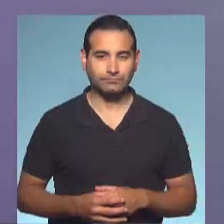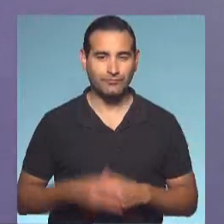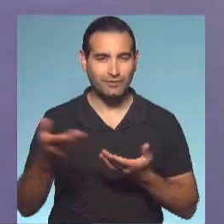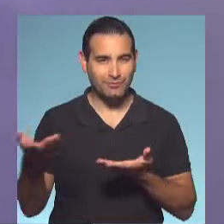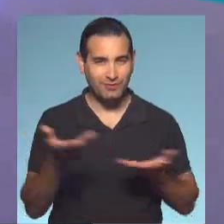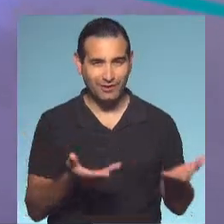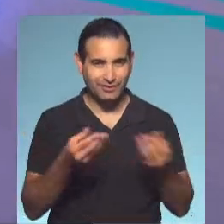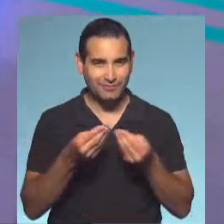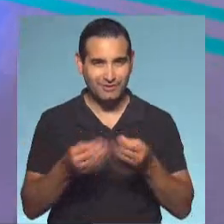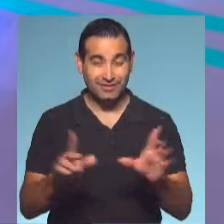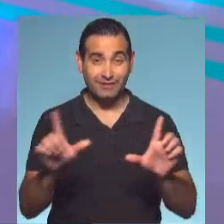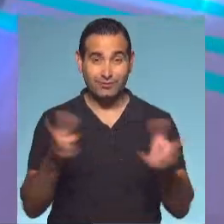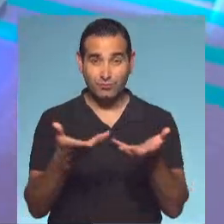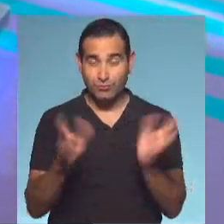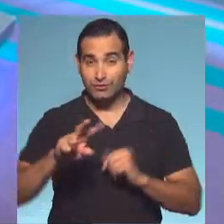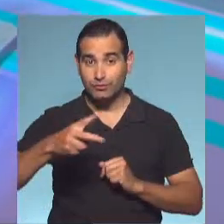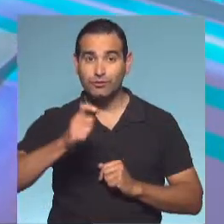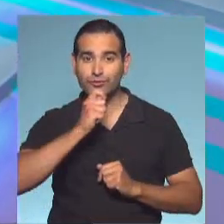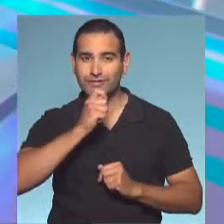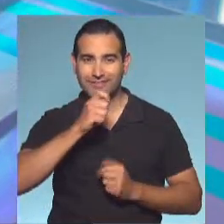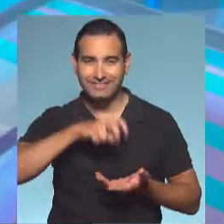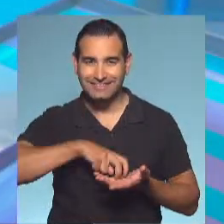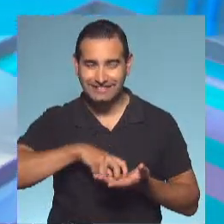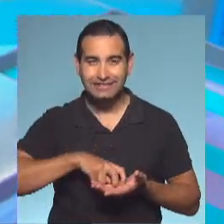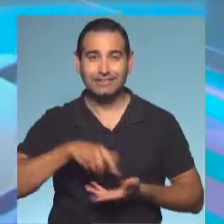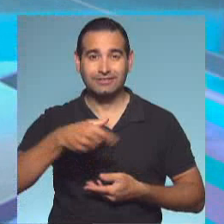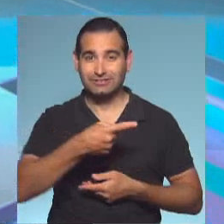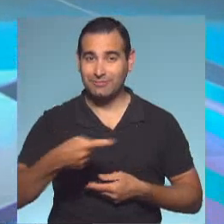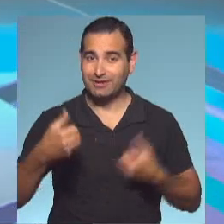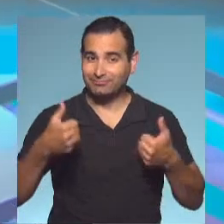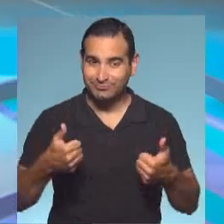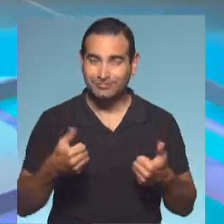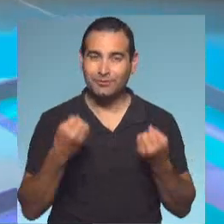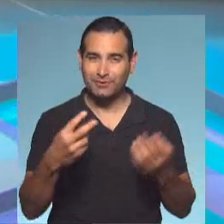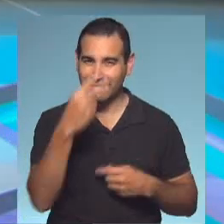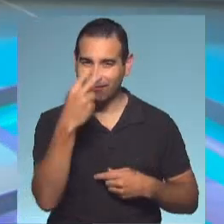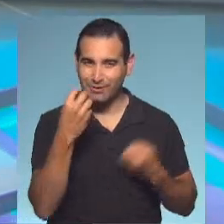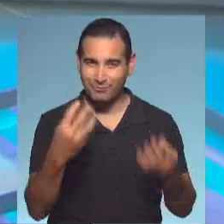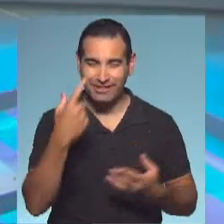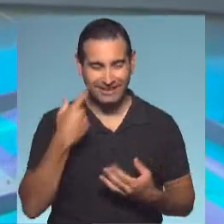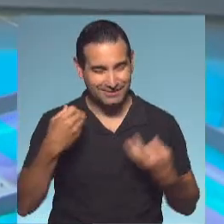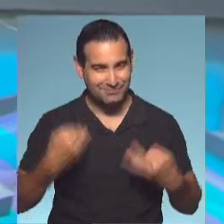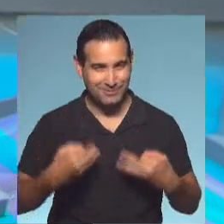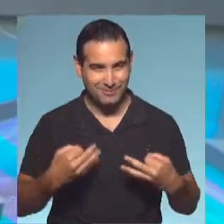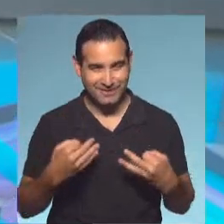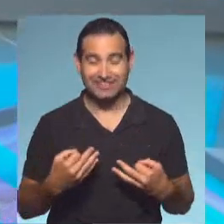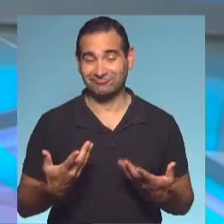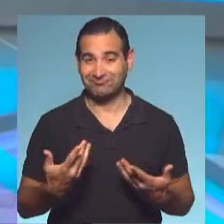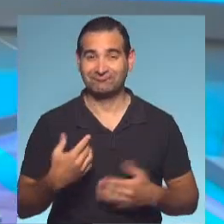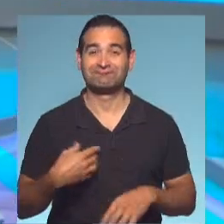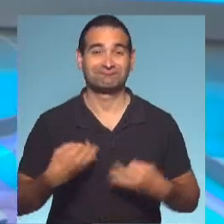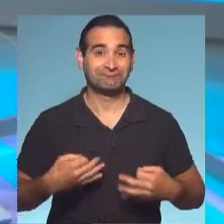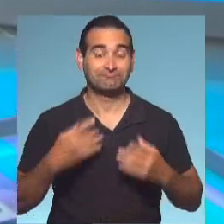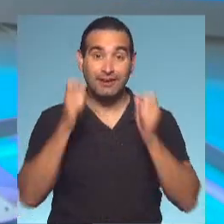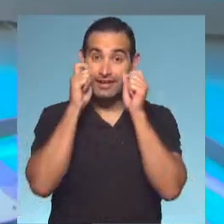Bienvenidos, así comenzamos en la televisión pública la segunda edición de Noticias. Buen comienzo de semana. Hola, Vero, buen día. ¿Cómo buen estamos? Buen mediodía, bien, muy bien? Bien, acá estamos, muy